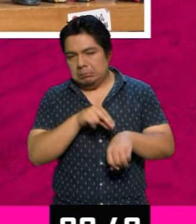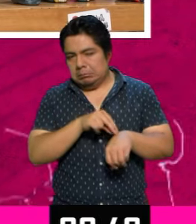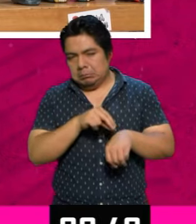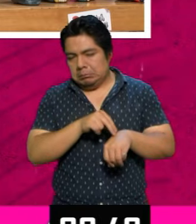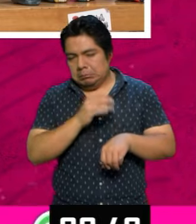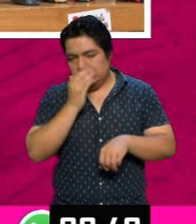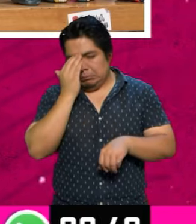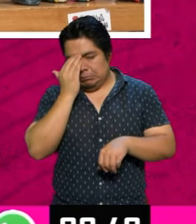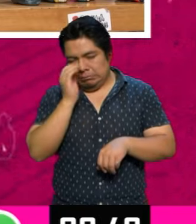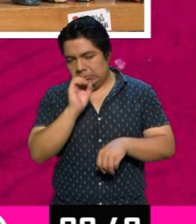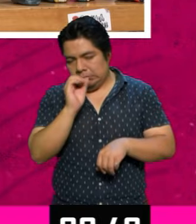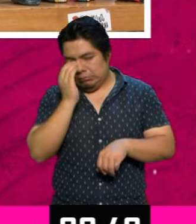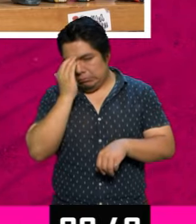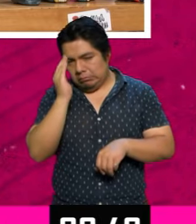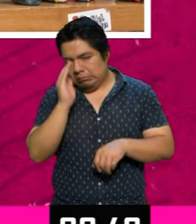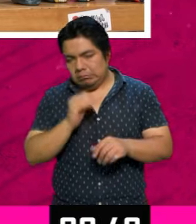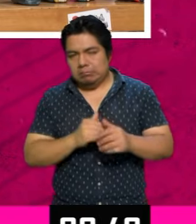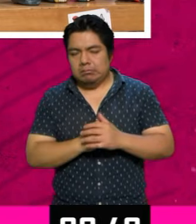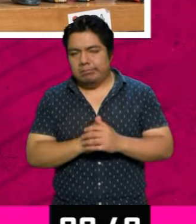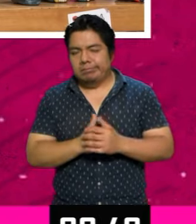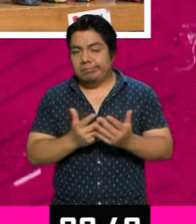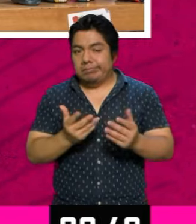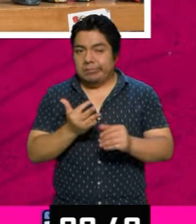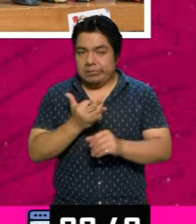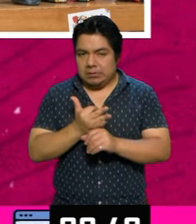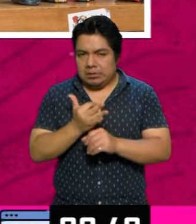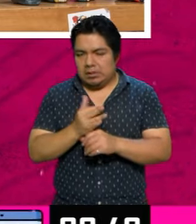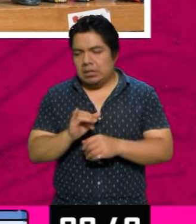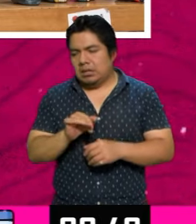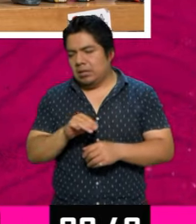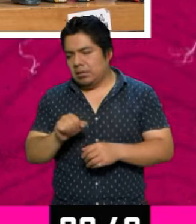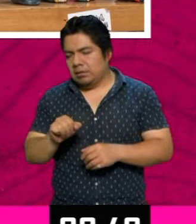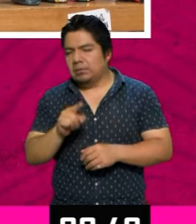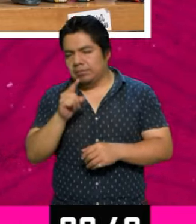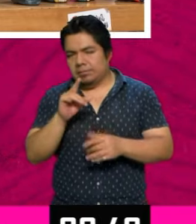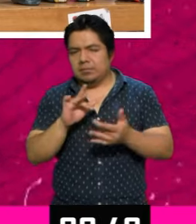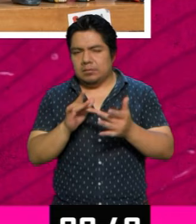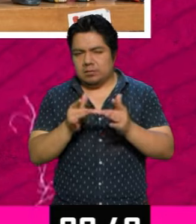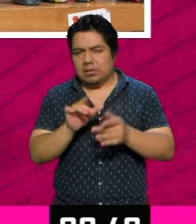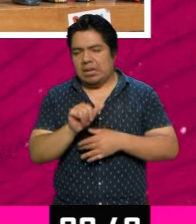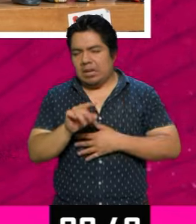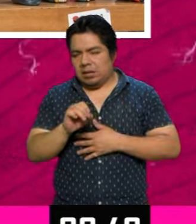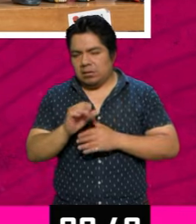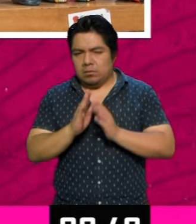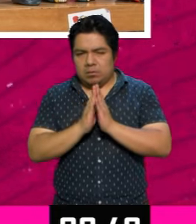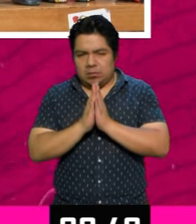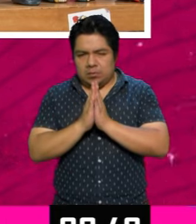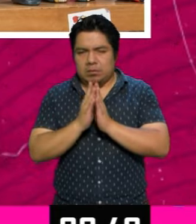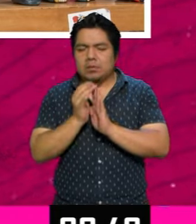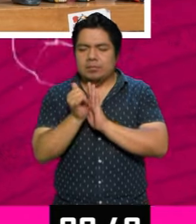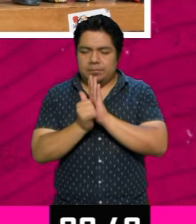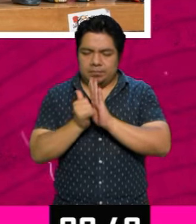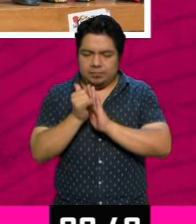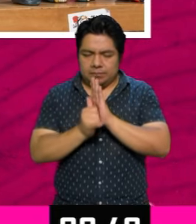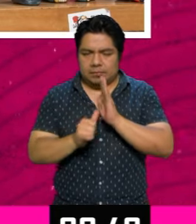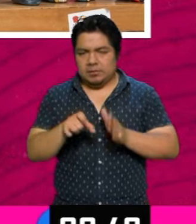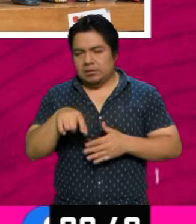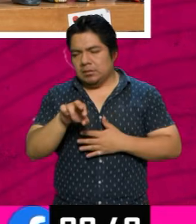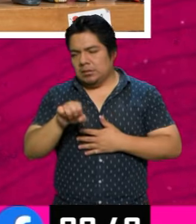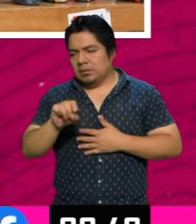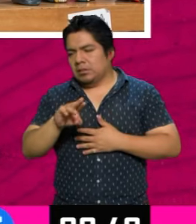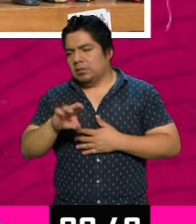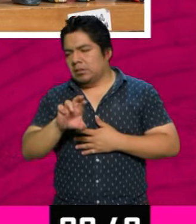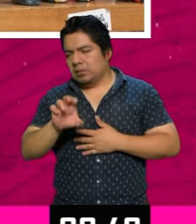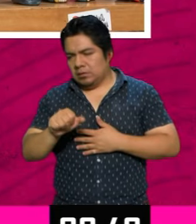¿qué le puedo yo decir? Quiero pensar que es ignorancia. Sí, es ignorancia. Arturo, tus redes sociales, por favor. Con todo gusto, Charro. Que no